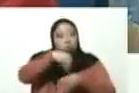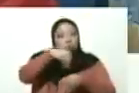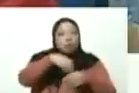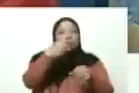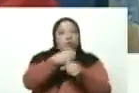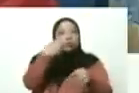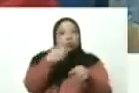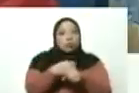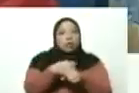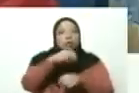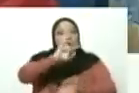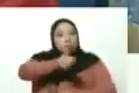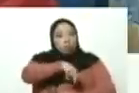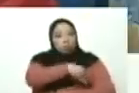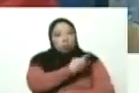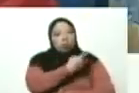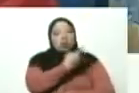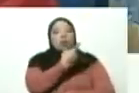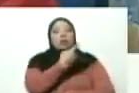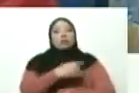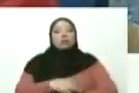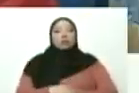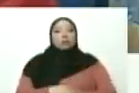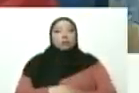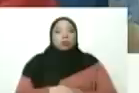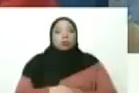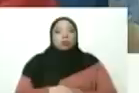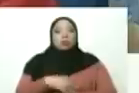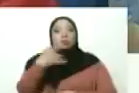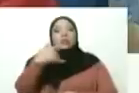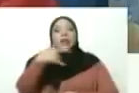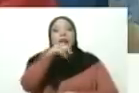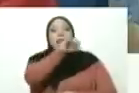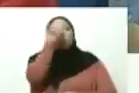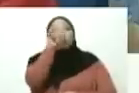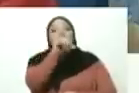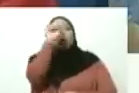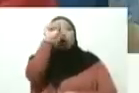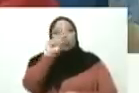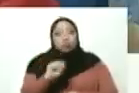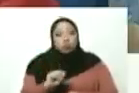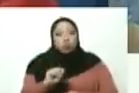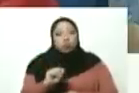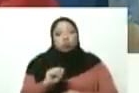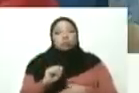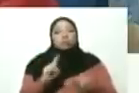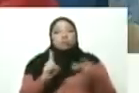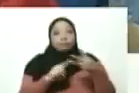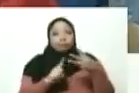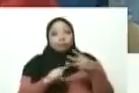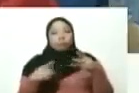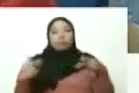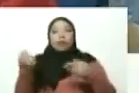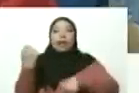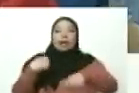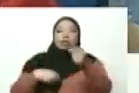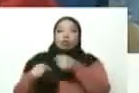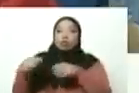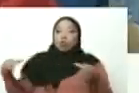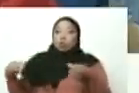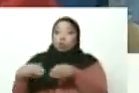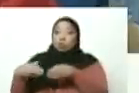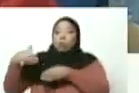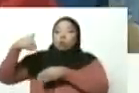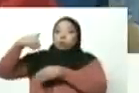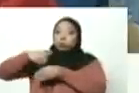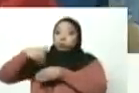de la universidad nacional experimental sur del lago jesús maría semprúm la asociación civil caja de ahorro y